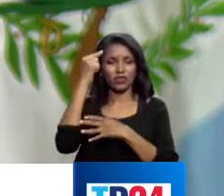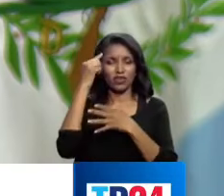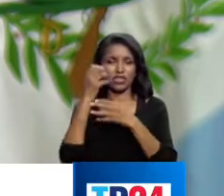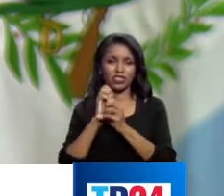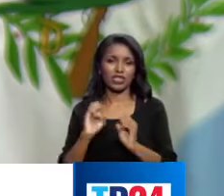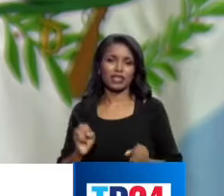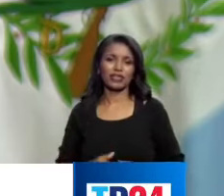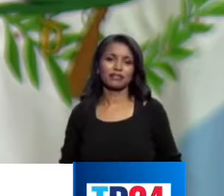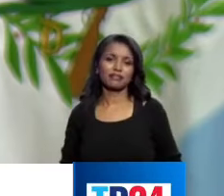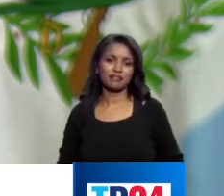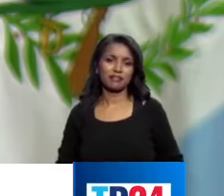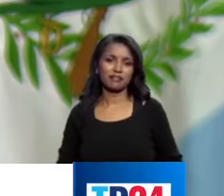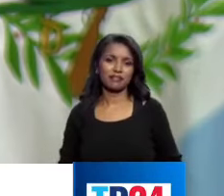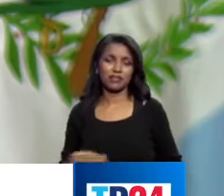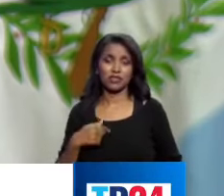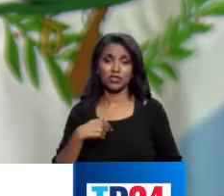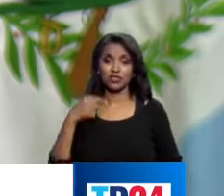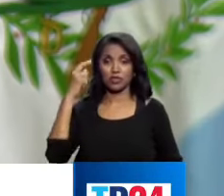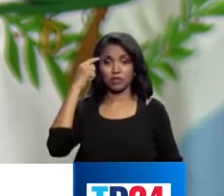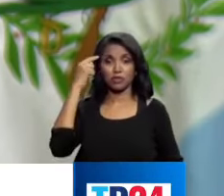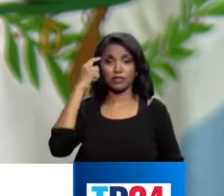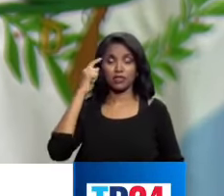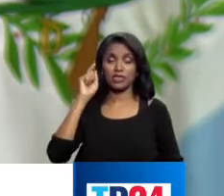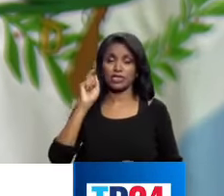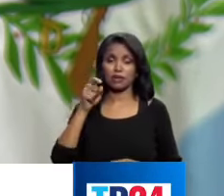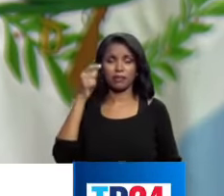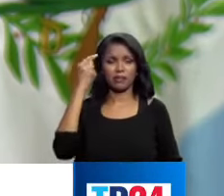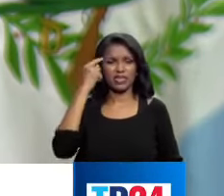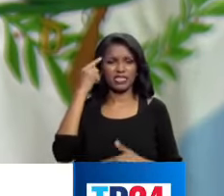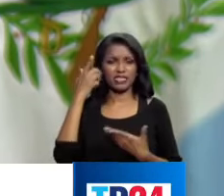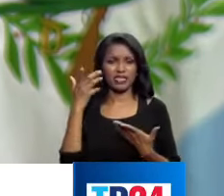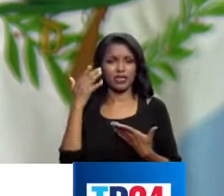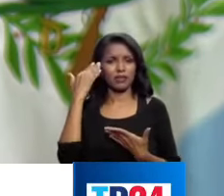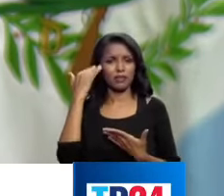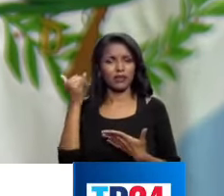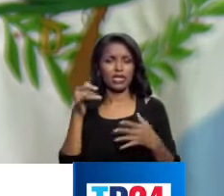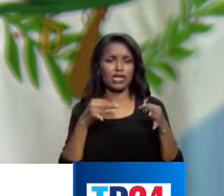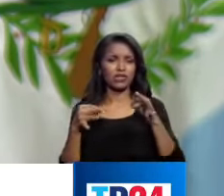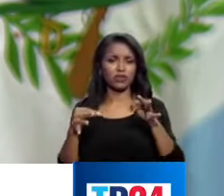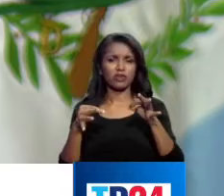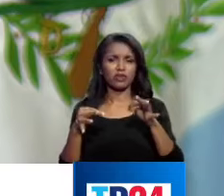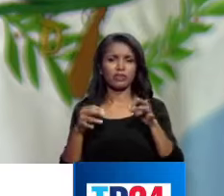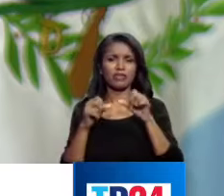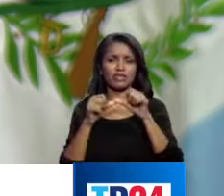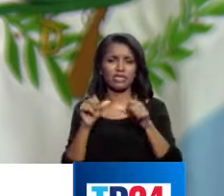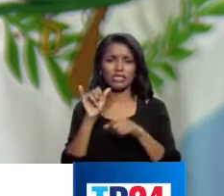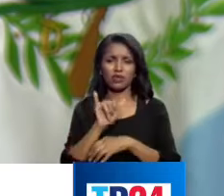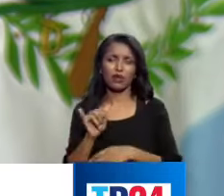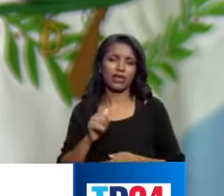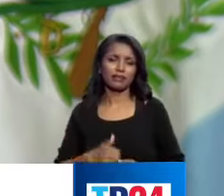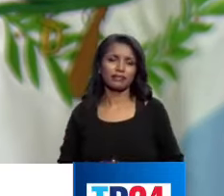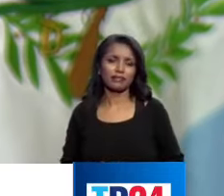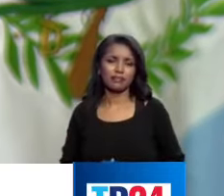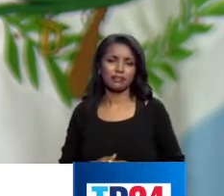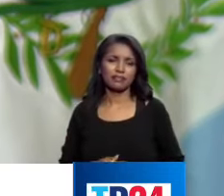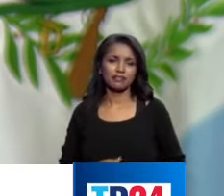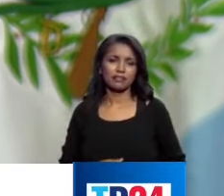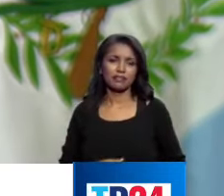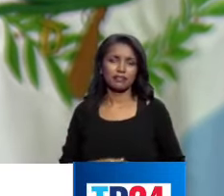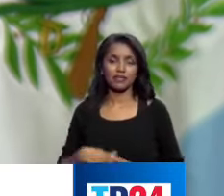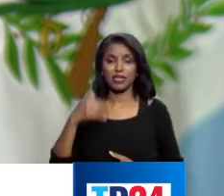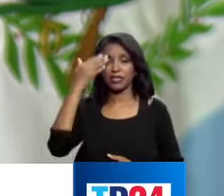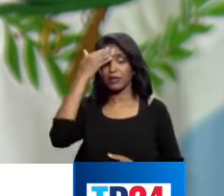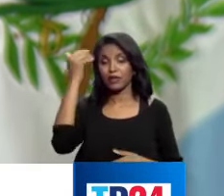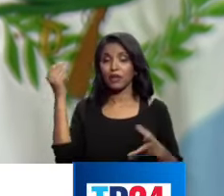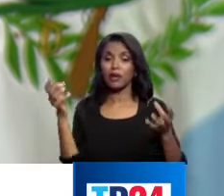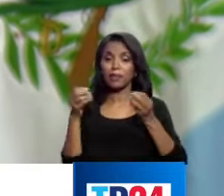hecho? Yo creo que esa es la pregunta que tenemos que hacernos. ¿Por qué el sector turismo está como está? Pero se han olvidado lo